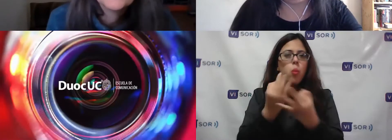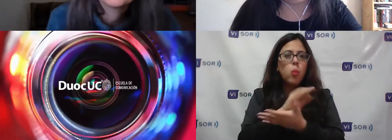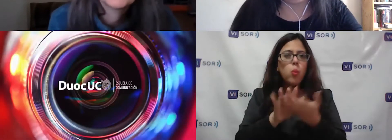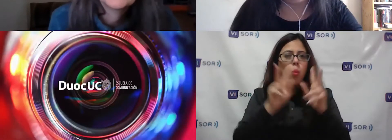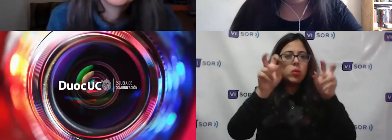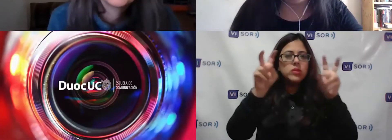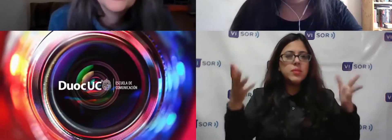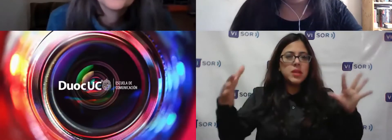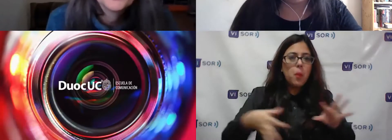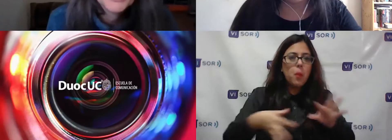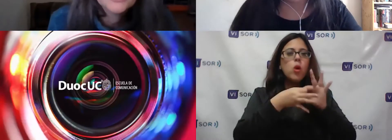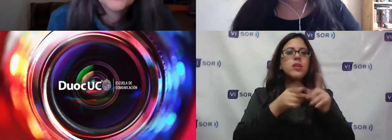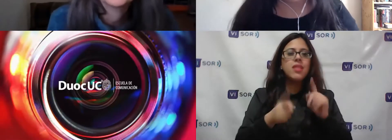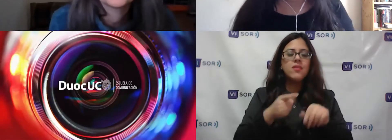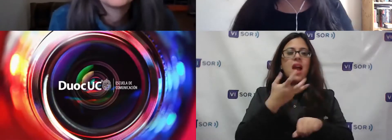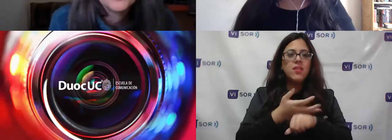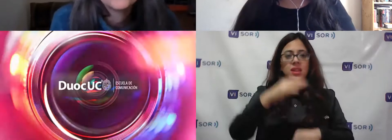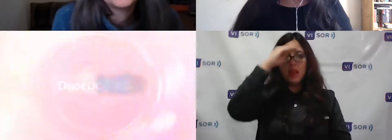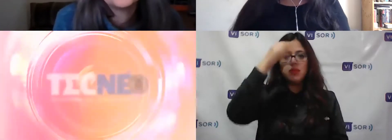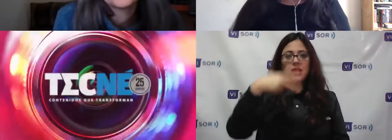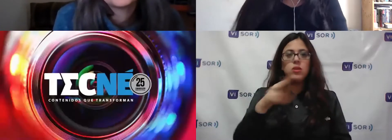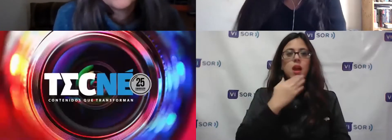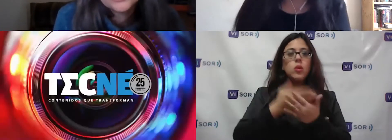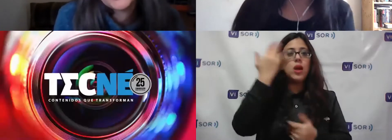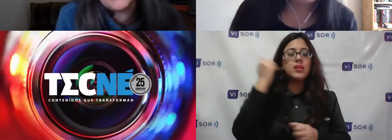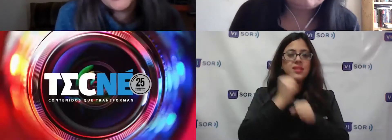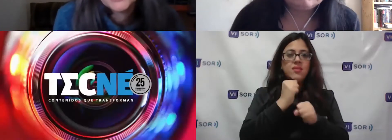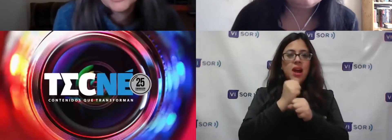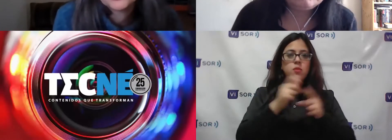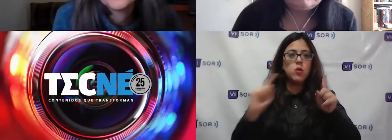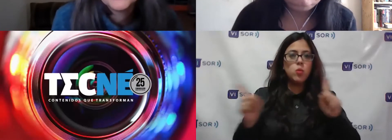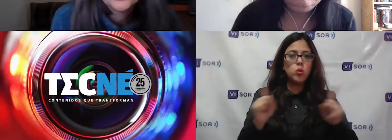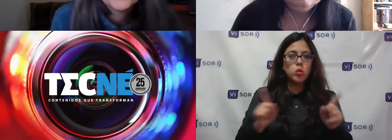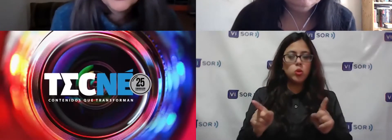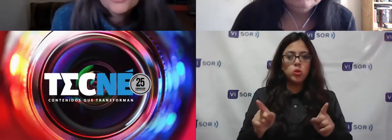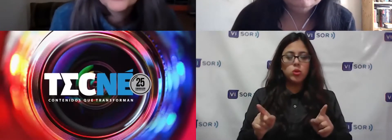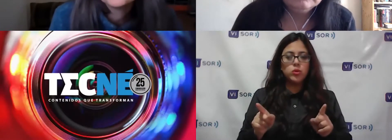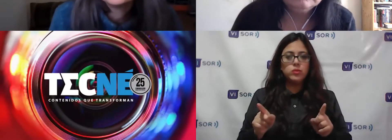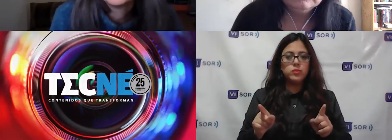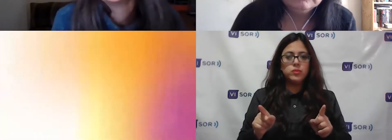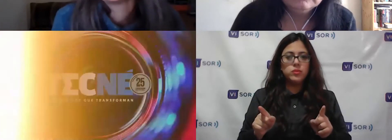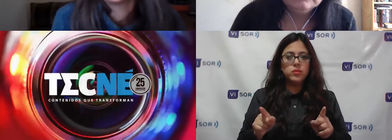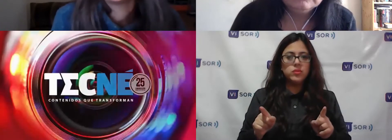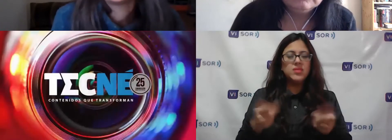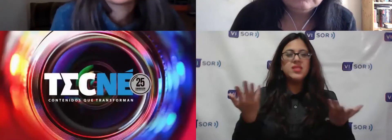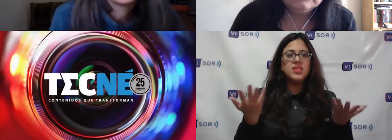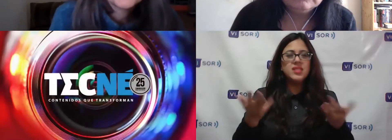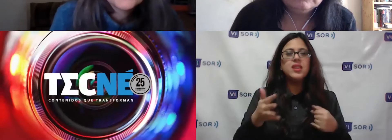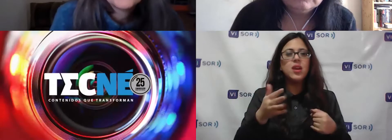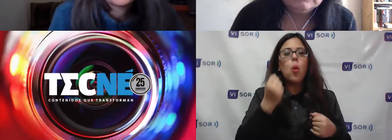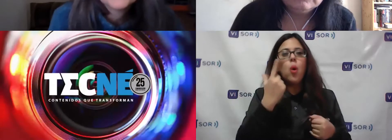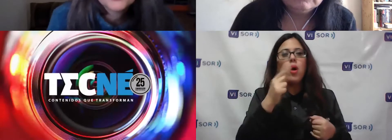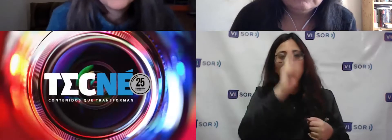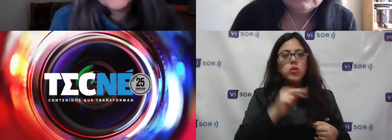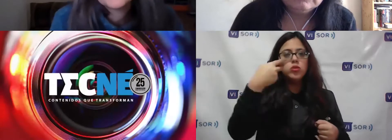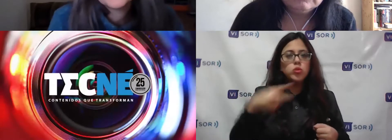tiene que generar en tu experiencia cuando has trabajado como como productora en este caso como que es lo que tú cuál es tu rol en